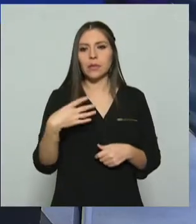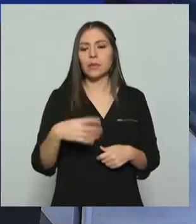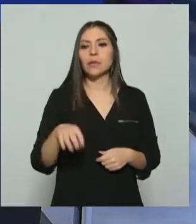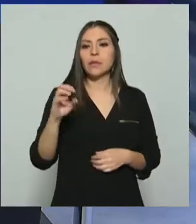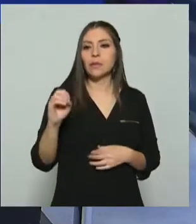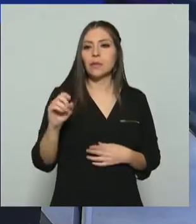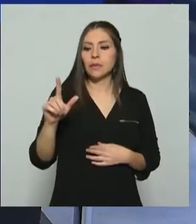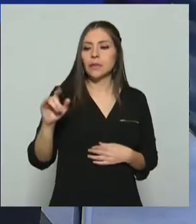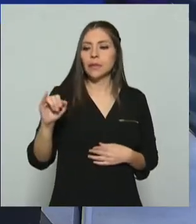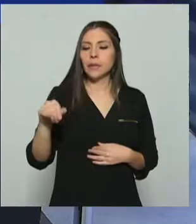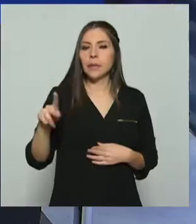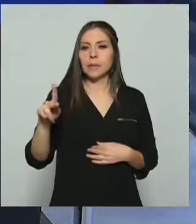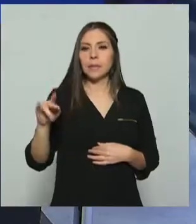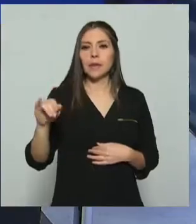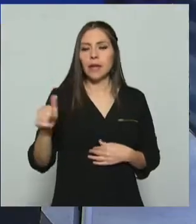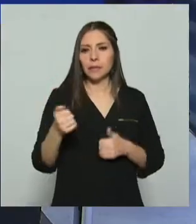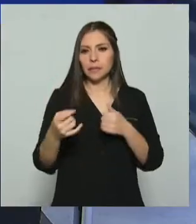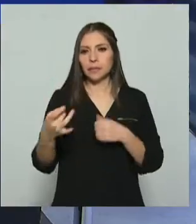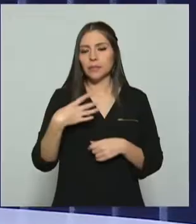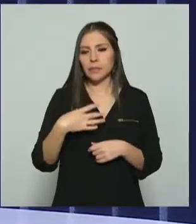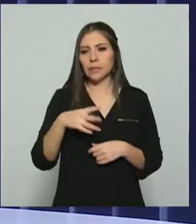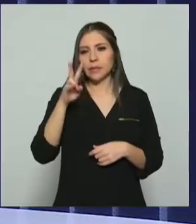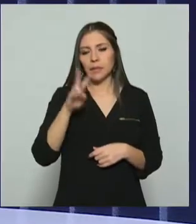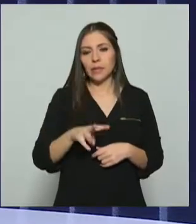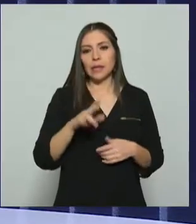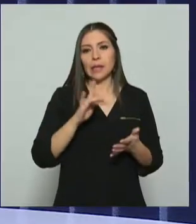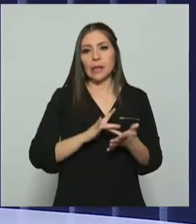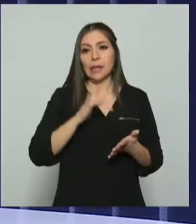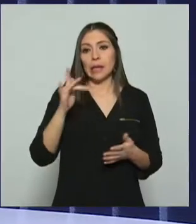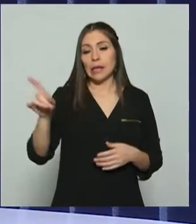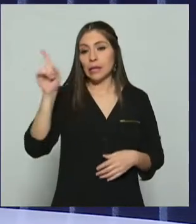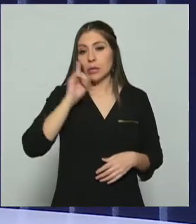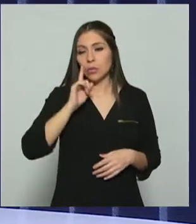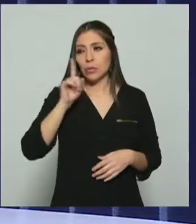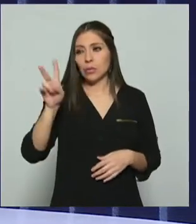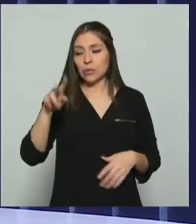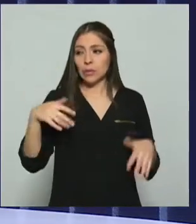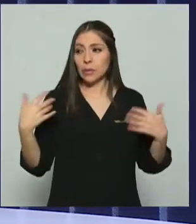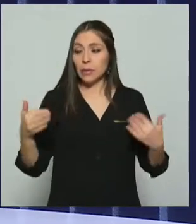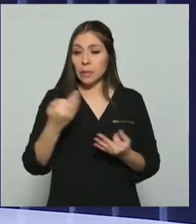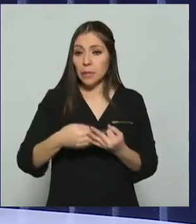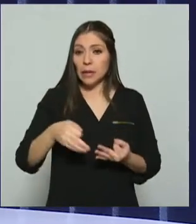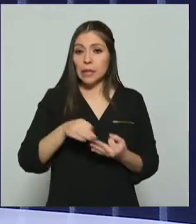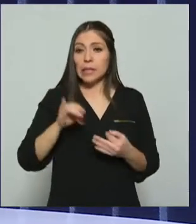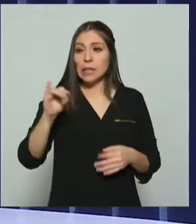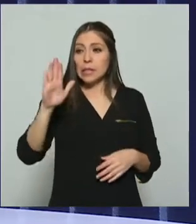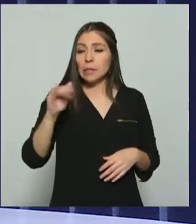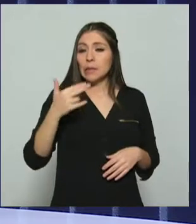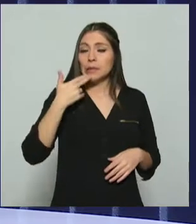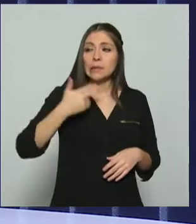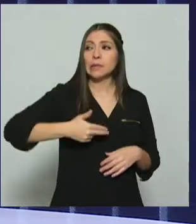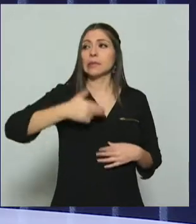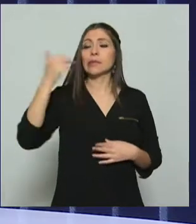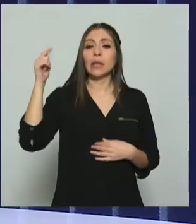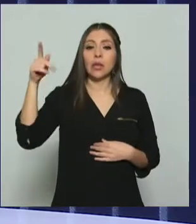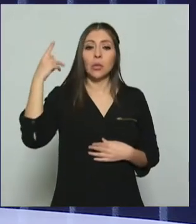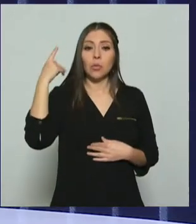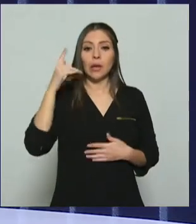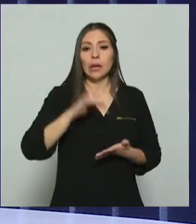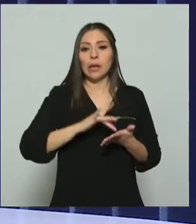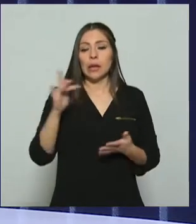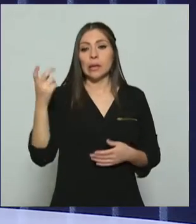estar muy al pendiente de lo que está ocurriendo. Gracias a ella existe esta ley, a su valentía. Ella estuvo a punto de quitarse la vida en Puebla, luego de que